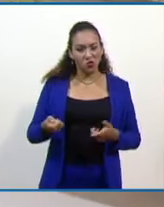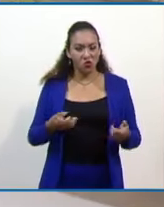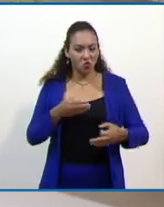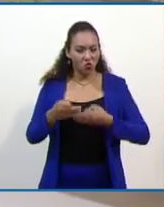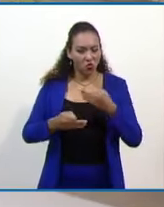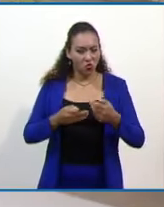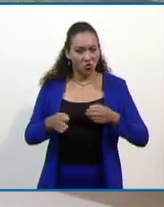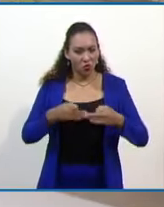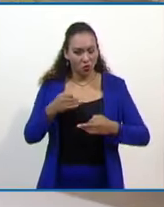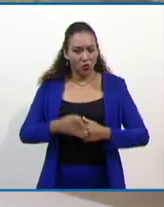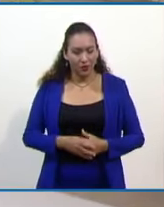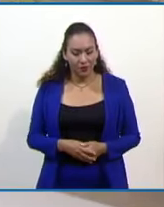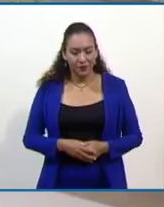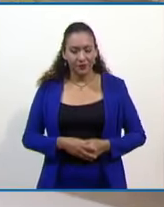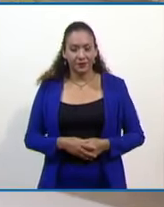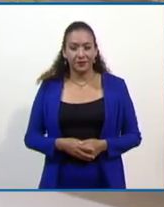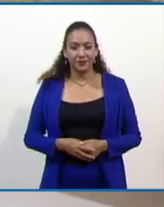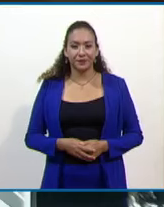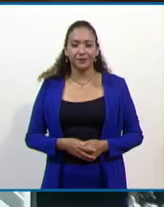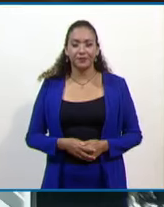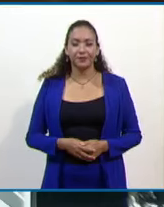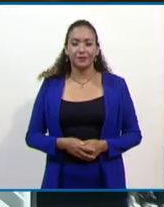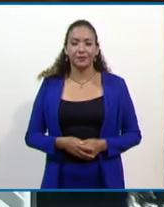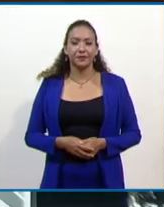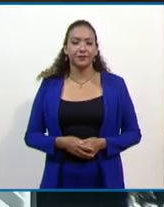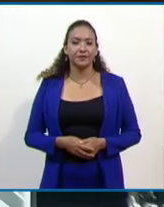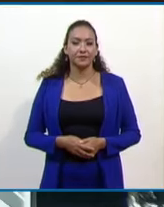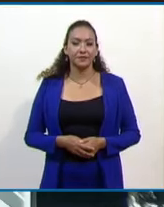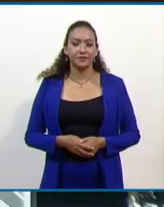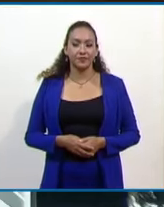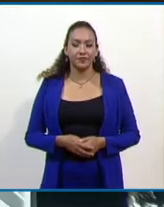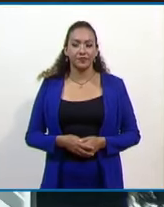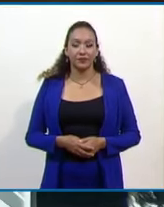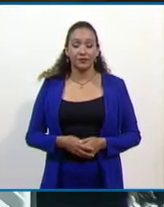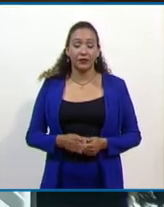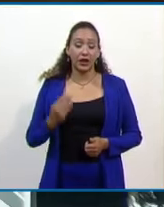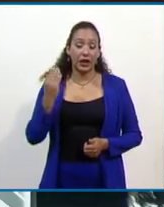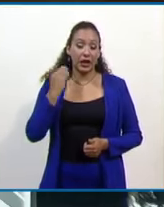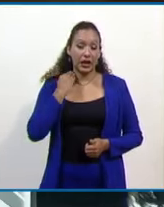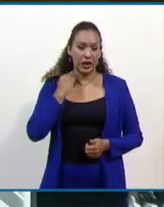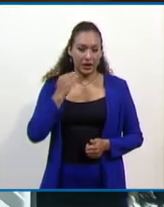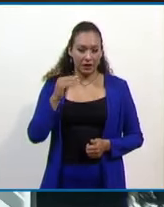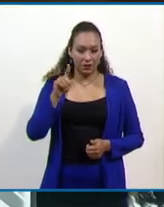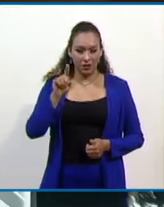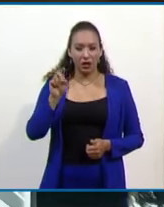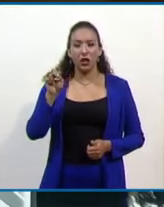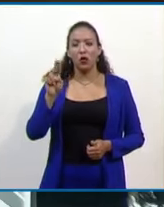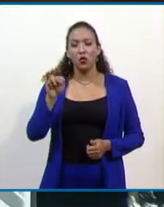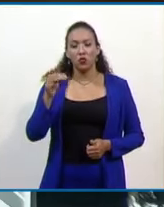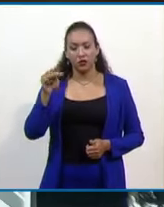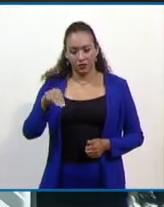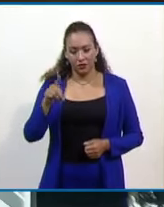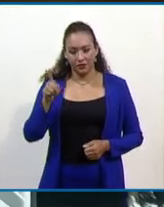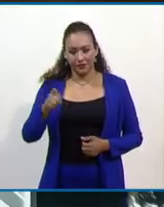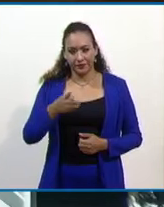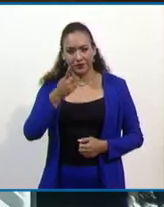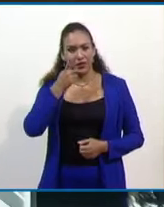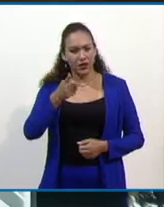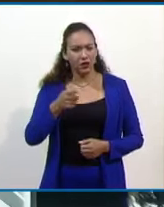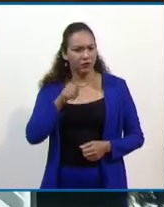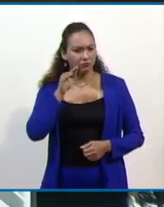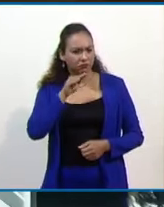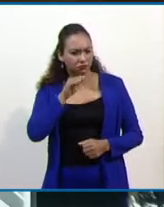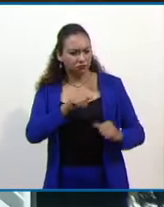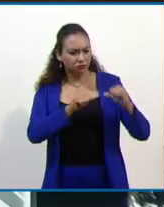universidad, Hugo Concha Cantú. El abogado general de la UNAM, Hugo Concha Cantú, llamó al Poder